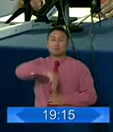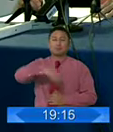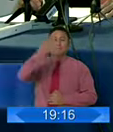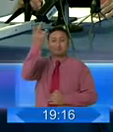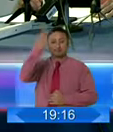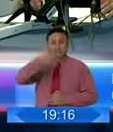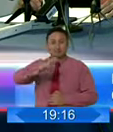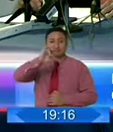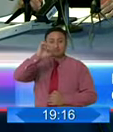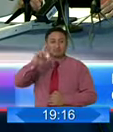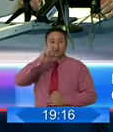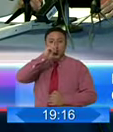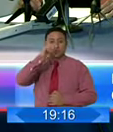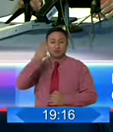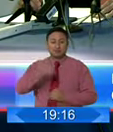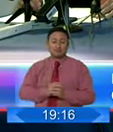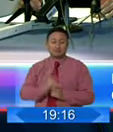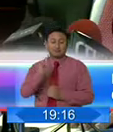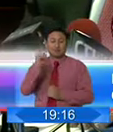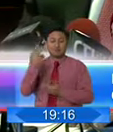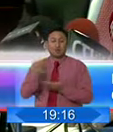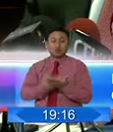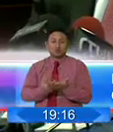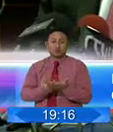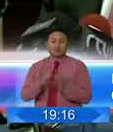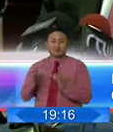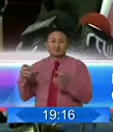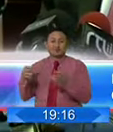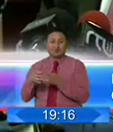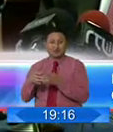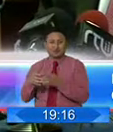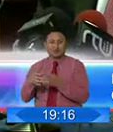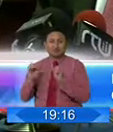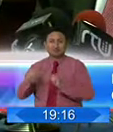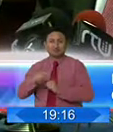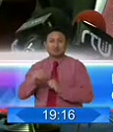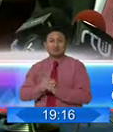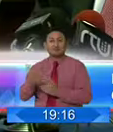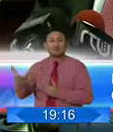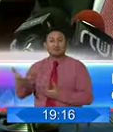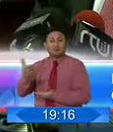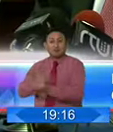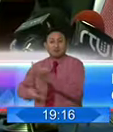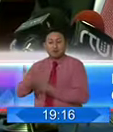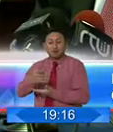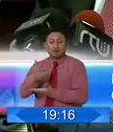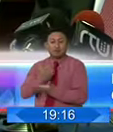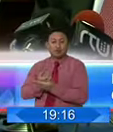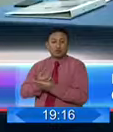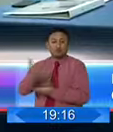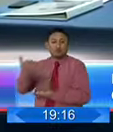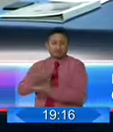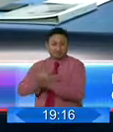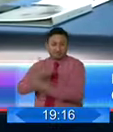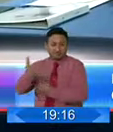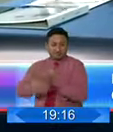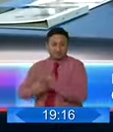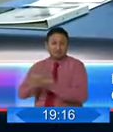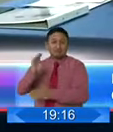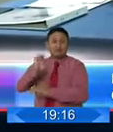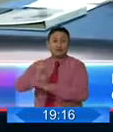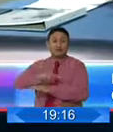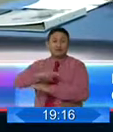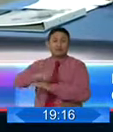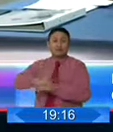julio se llevó a cabo la primera reunión del Comité Conjunto para la Cooperación Económica y Comercial entre Ecuador y